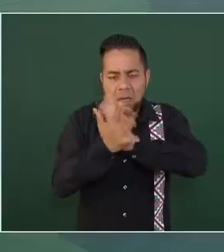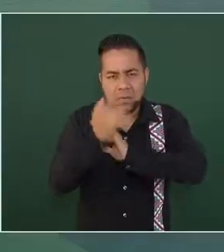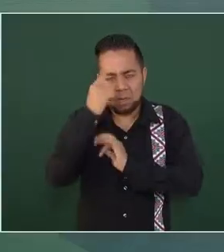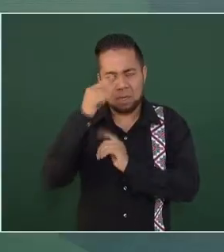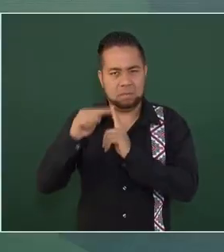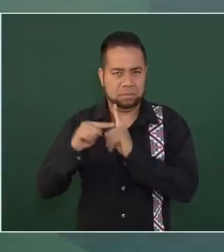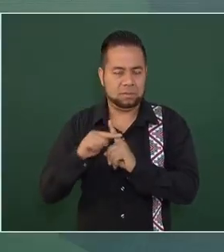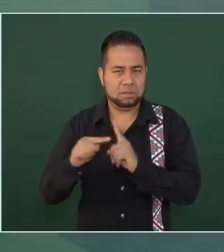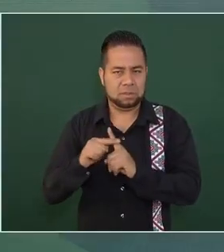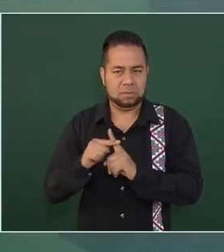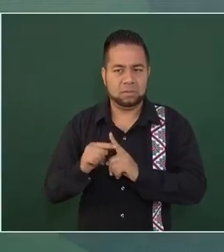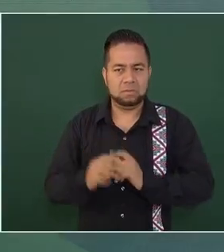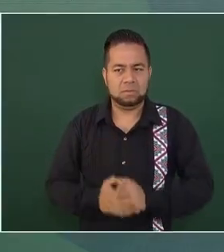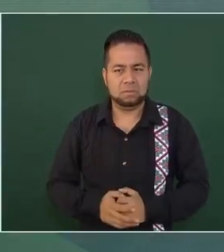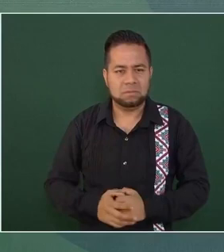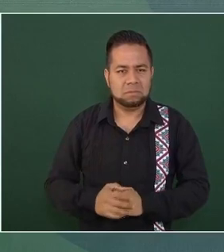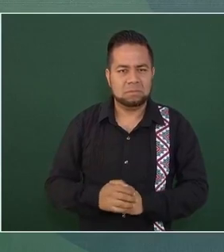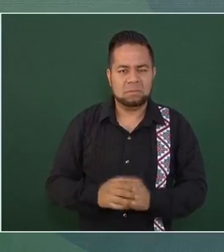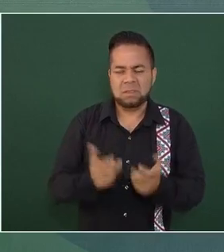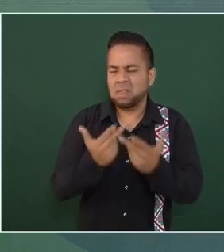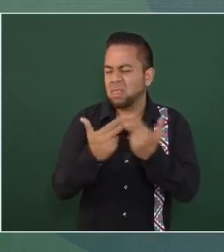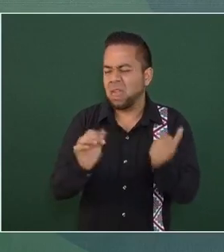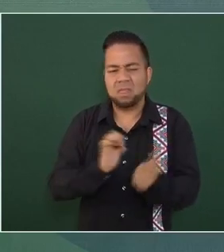a nadie